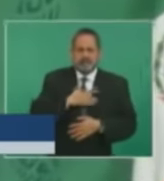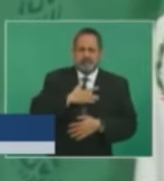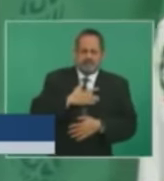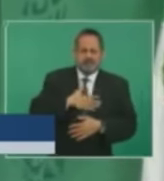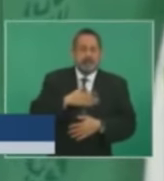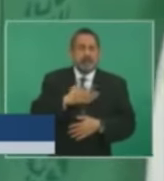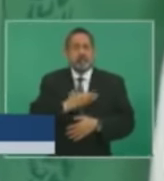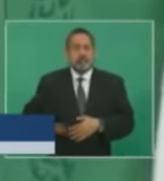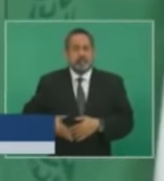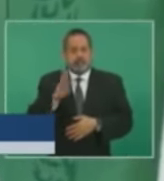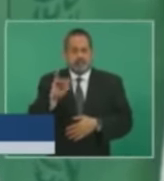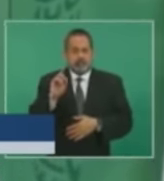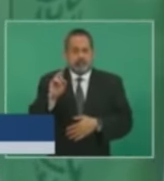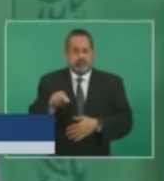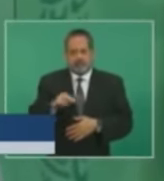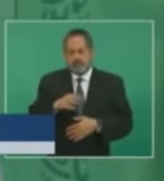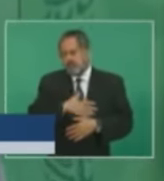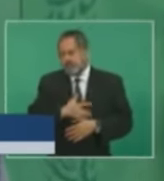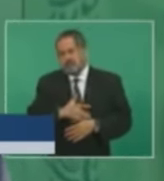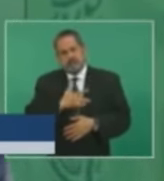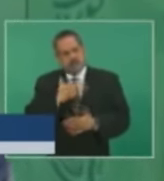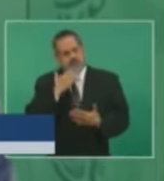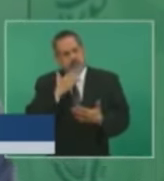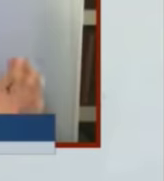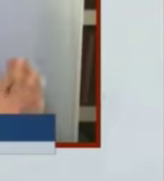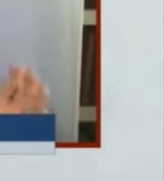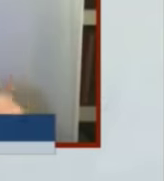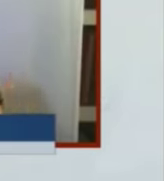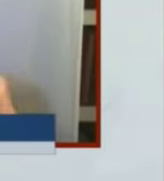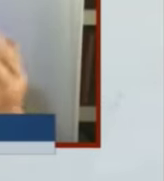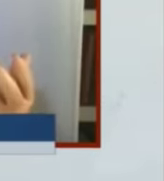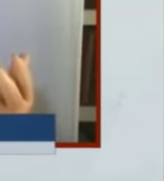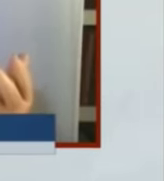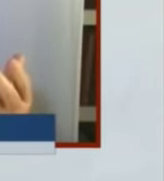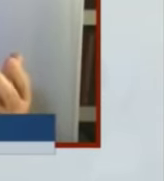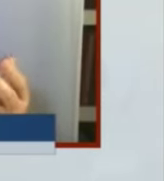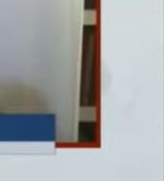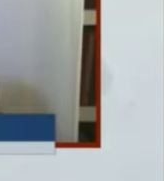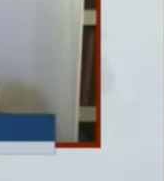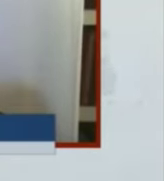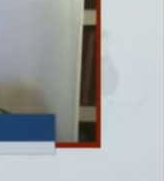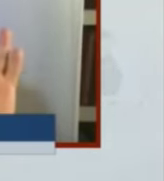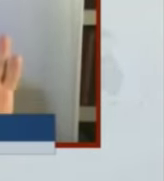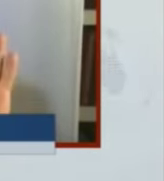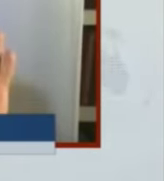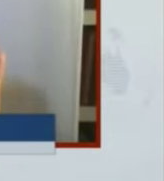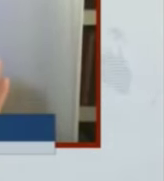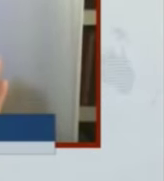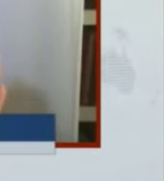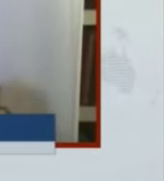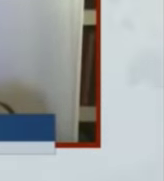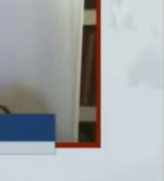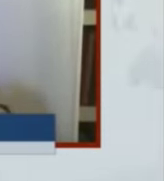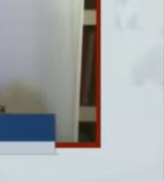No te detengo más en eso. No decía, y la segunda cuestión, no, porque yo digo, oiga, presuponer que el presidente es honrado, ¿no? Yo